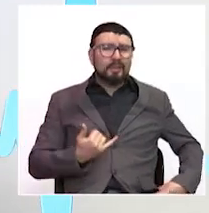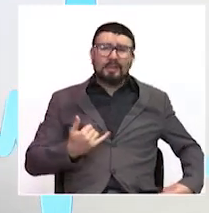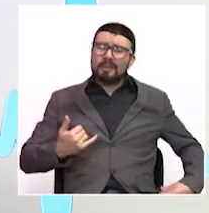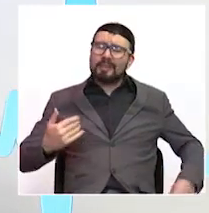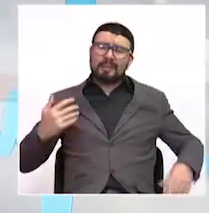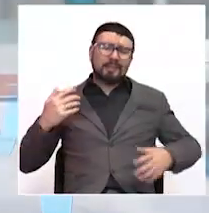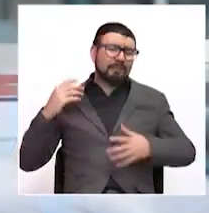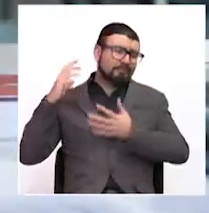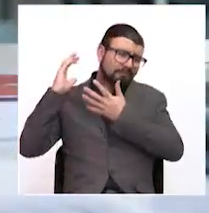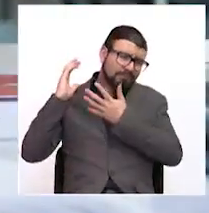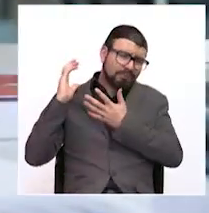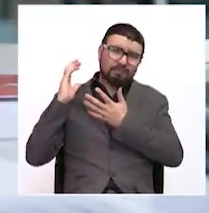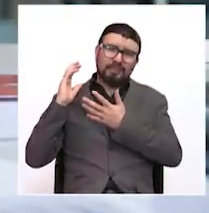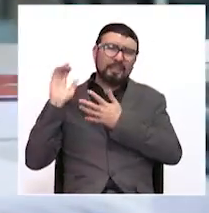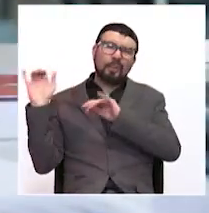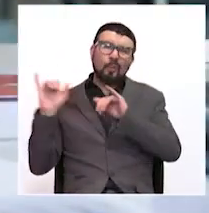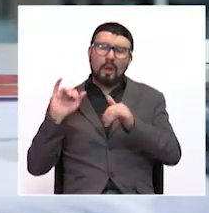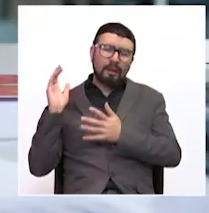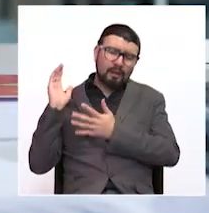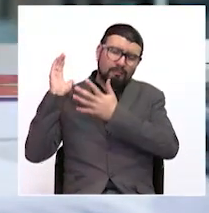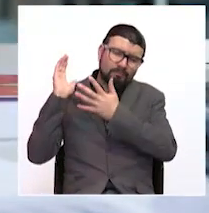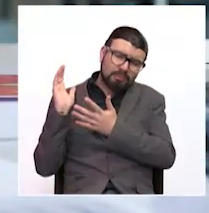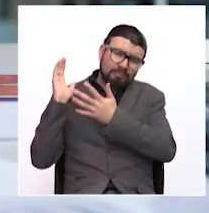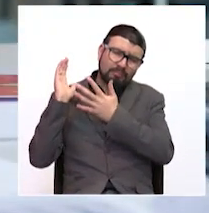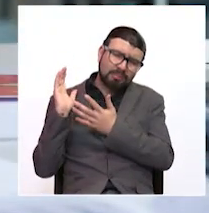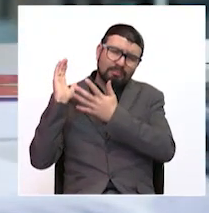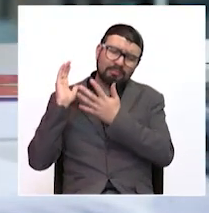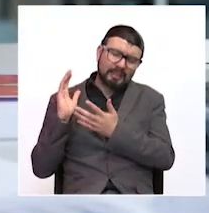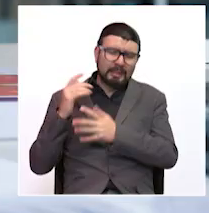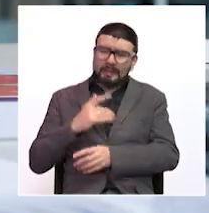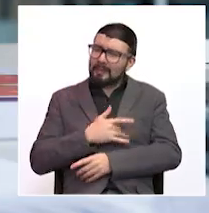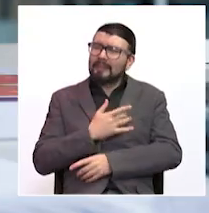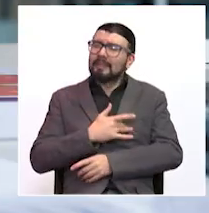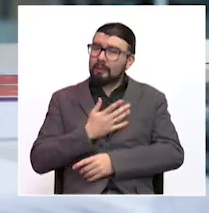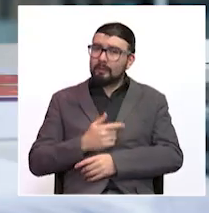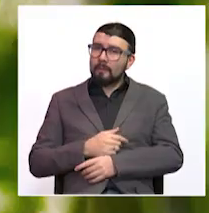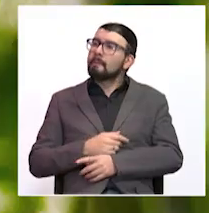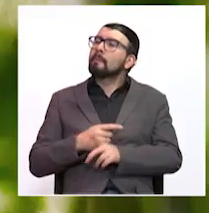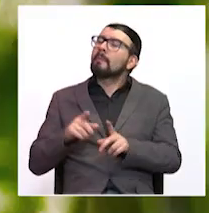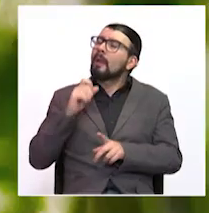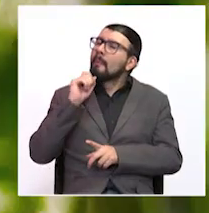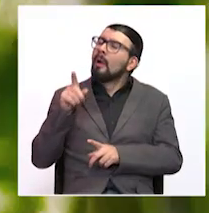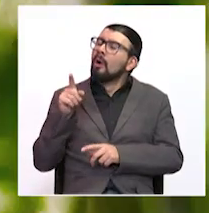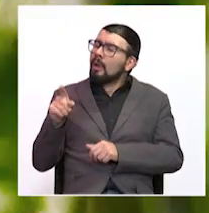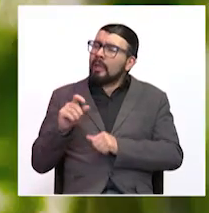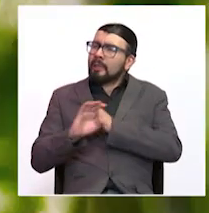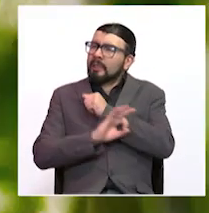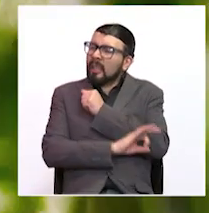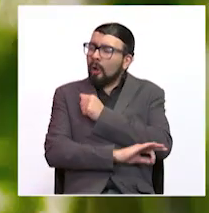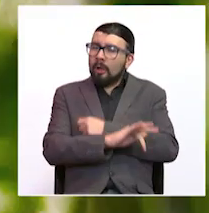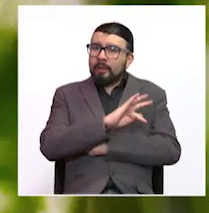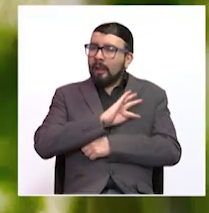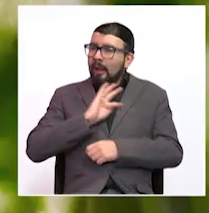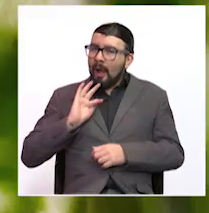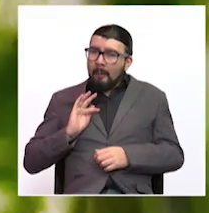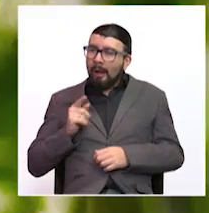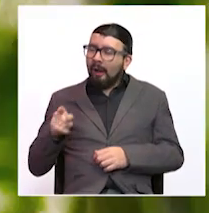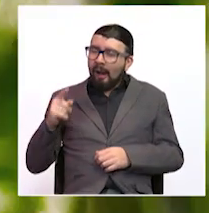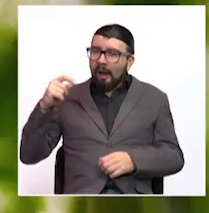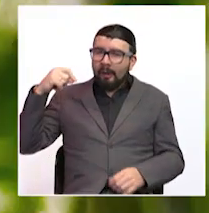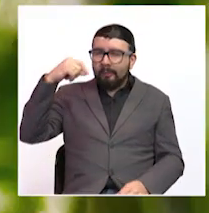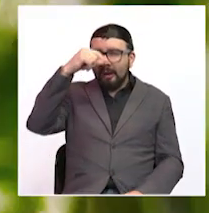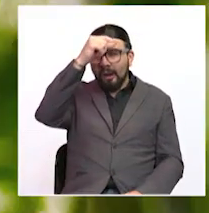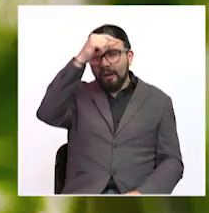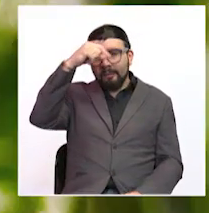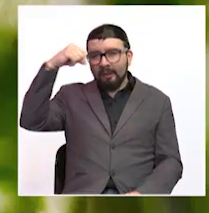algo desde la parte clínica de la psicoterapia y de la hipnosis clínica que